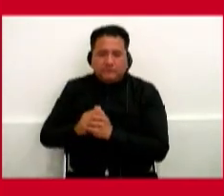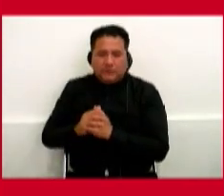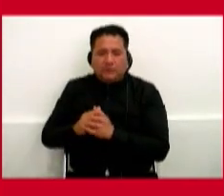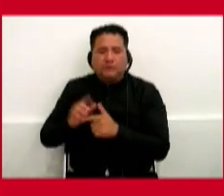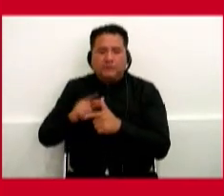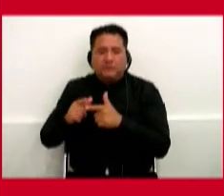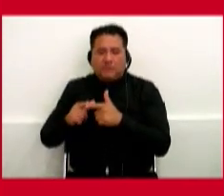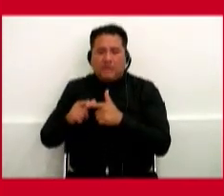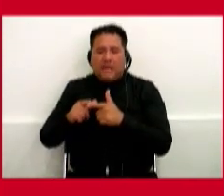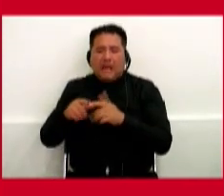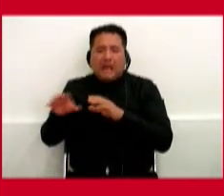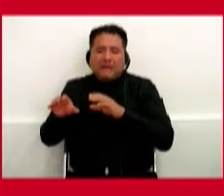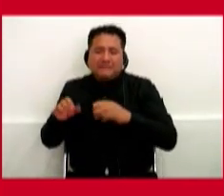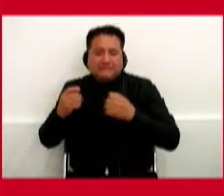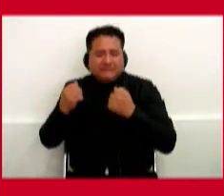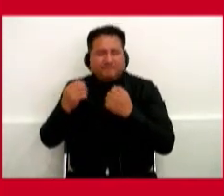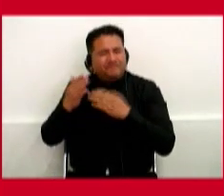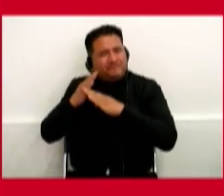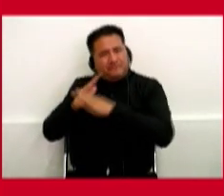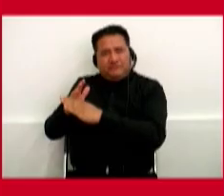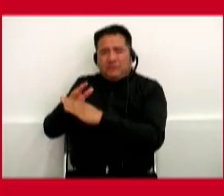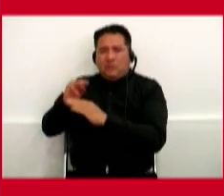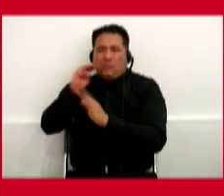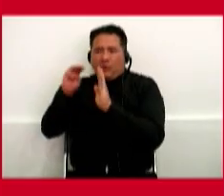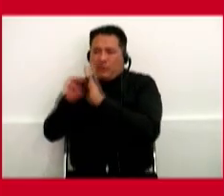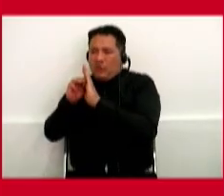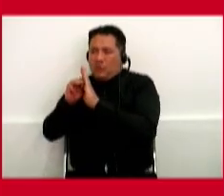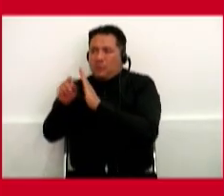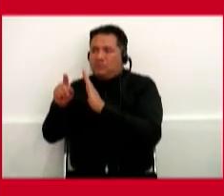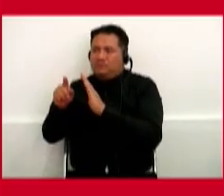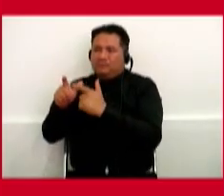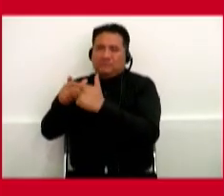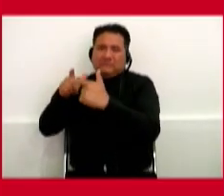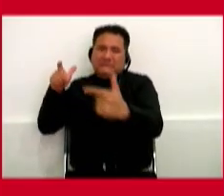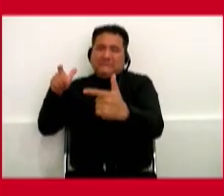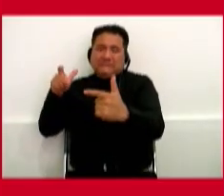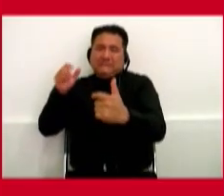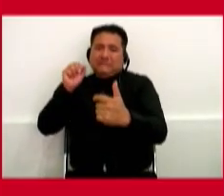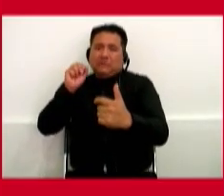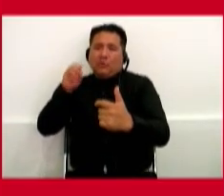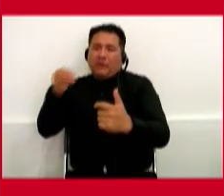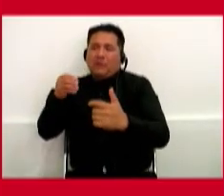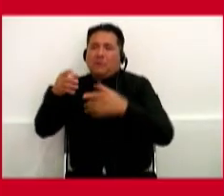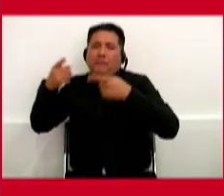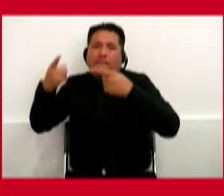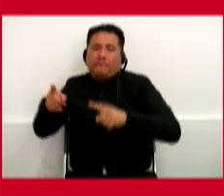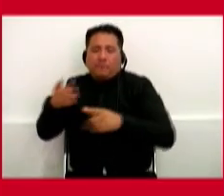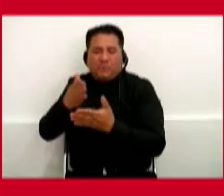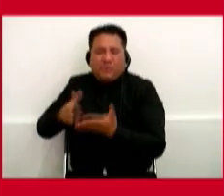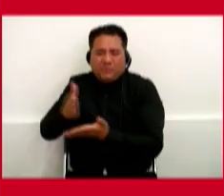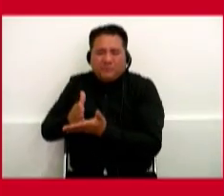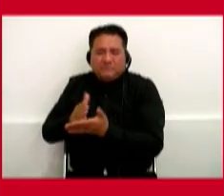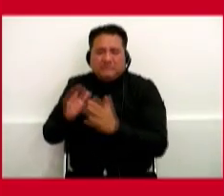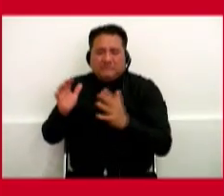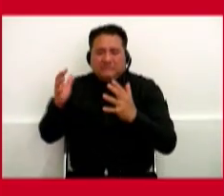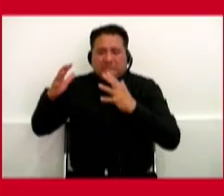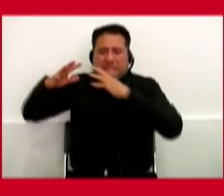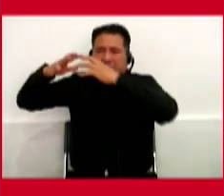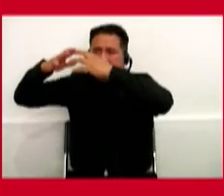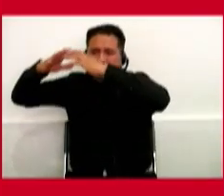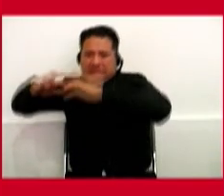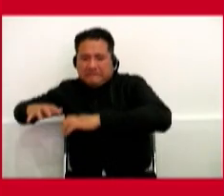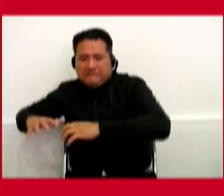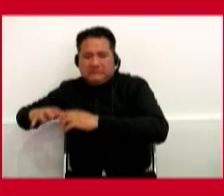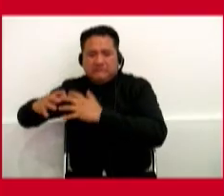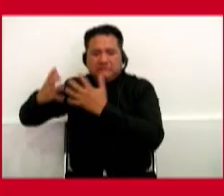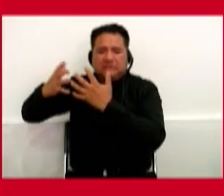muy grandes, multipropósitos, lo cual nos puede llevar a problemas numéricos, ¿no? Quizá de convergencia, o quizás